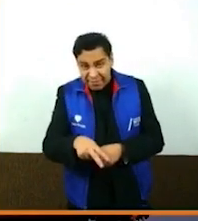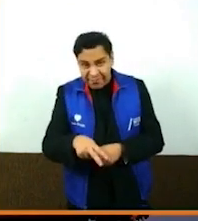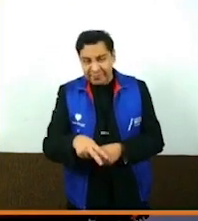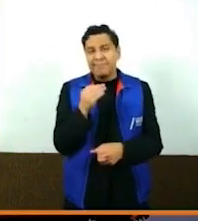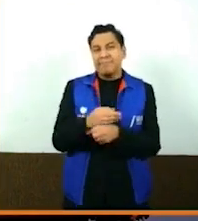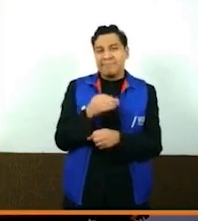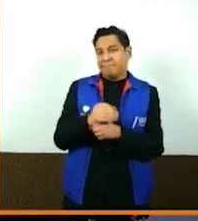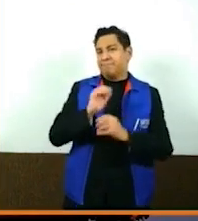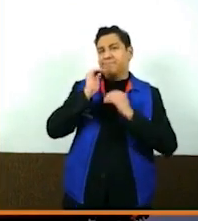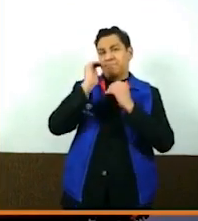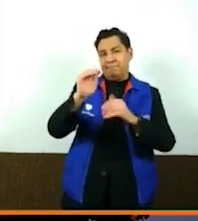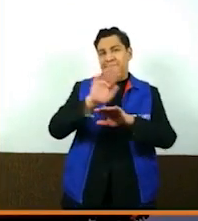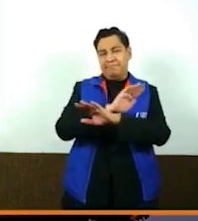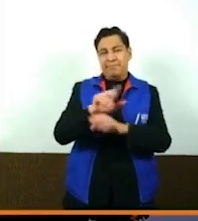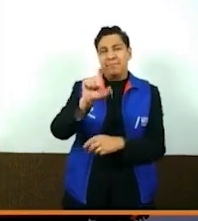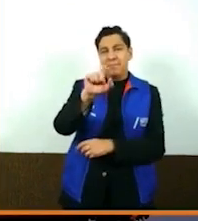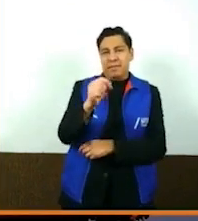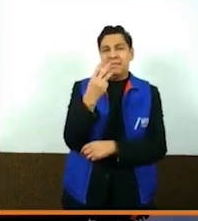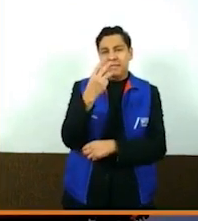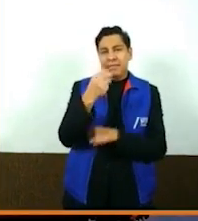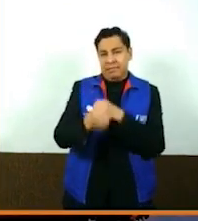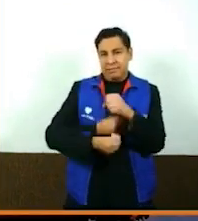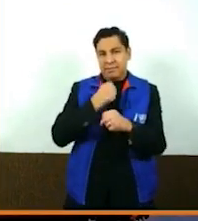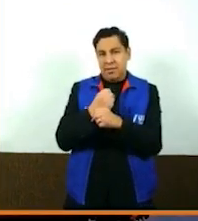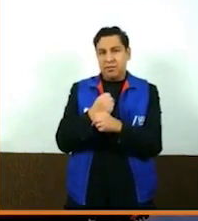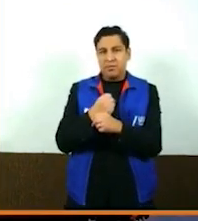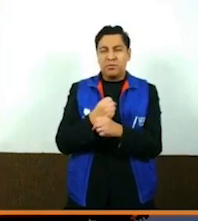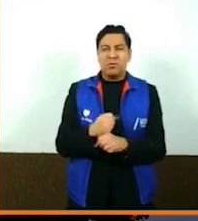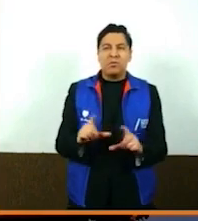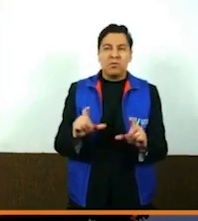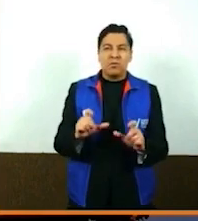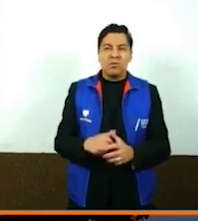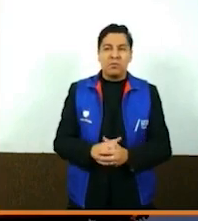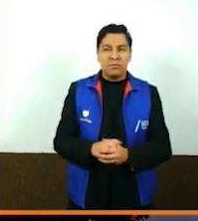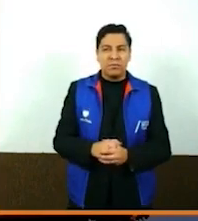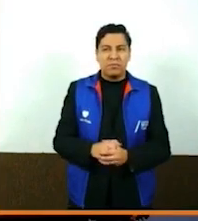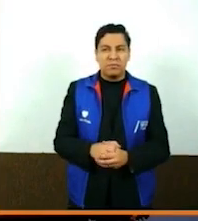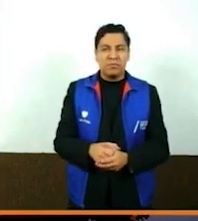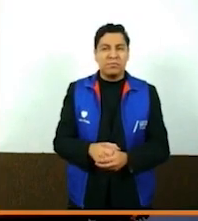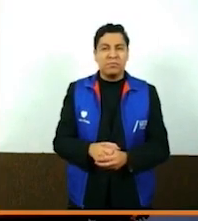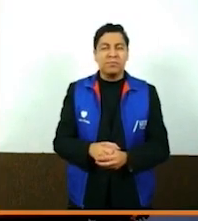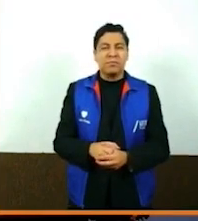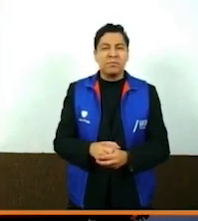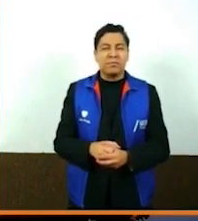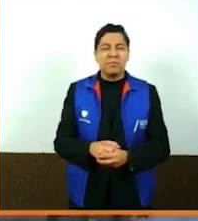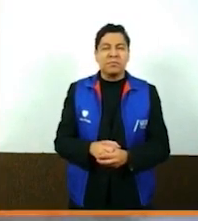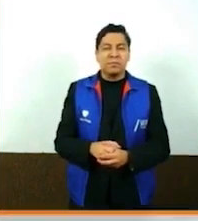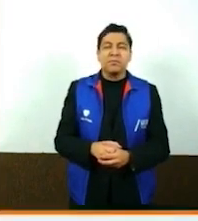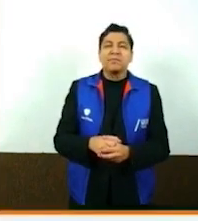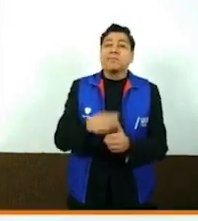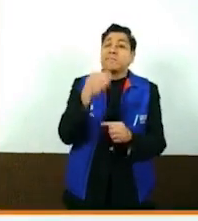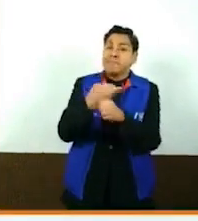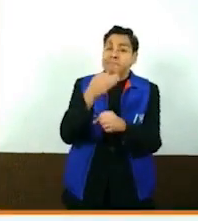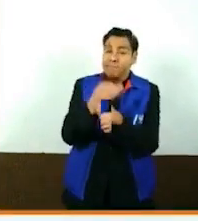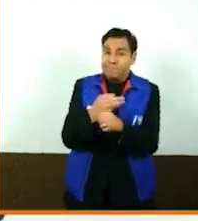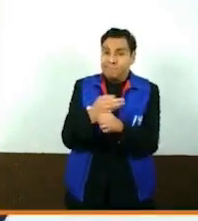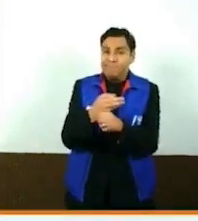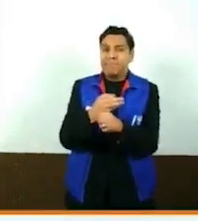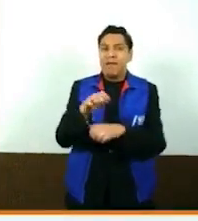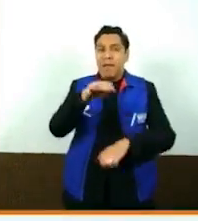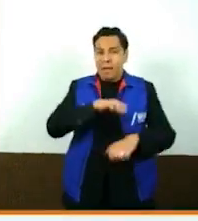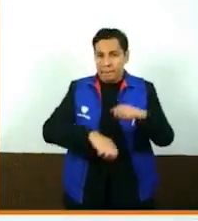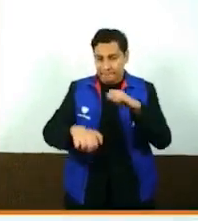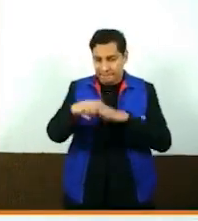ahorita bueno, 23. Me quedé ahí pensando, pero bueno. Así es. Y bueno, hasta aquí cerramos sí, este primer bloque. Y nos van a faltar, bueno, van a pasar ahora las empresas